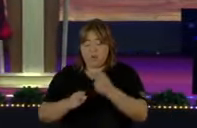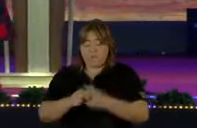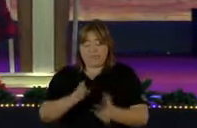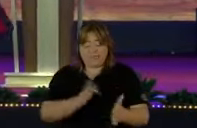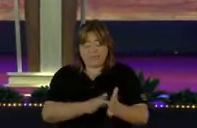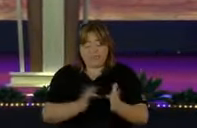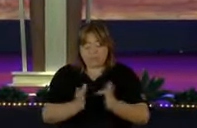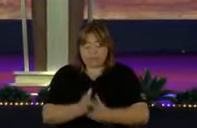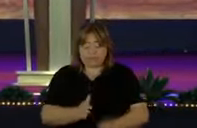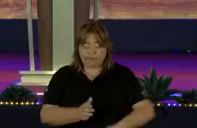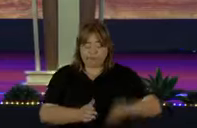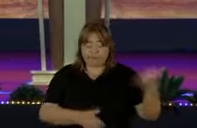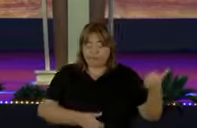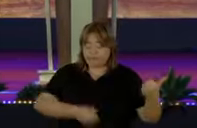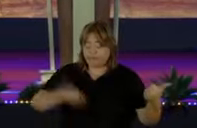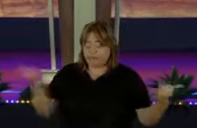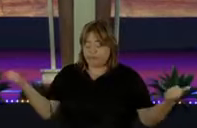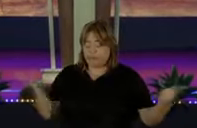Jesús.